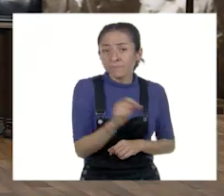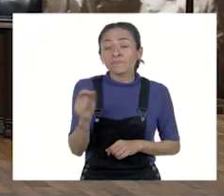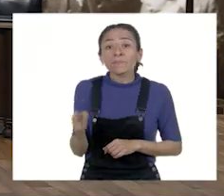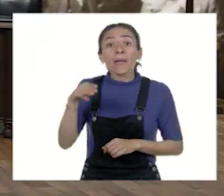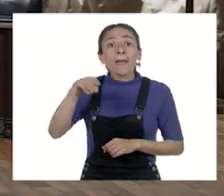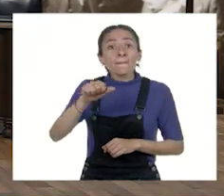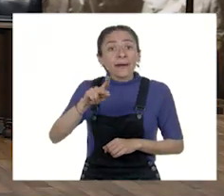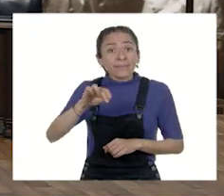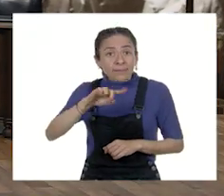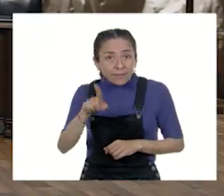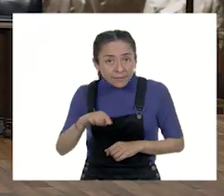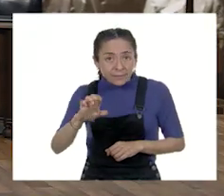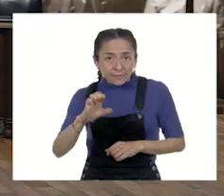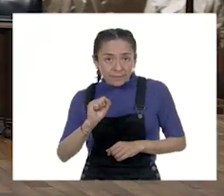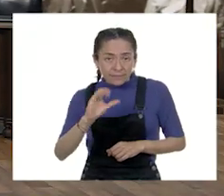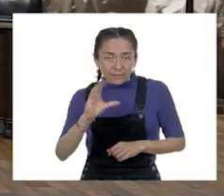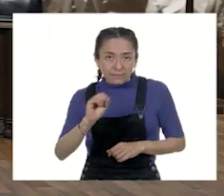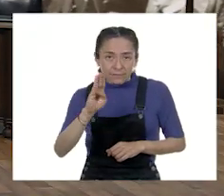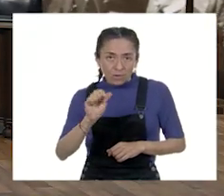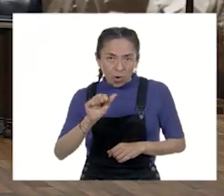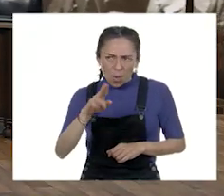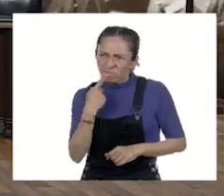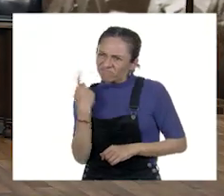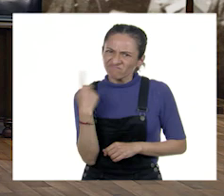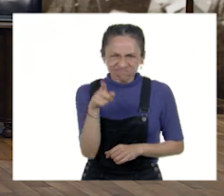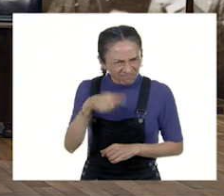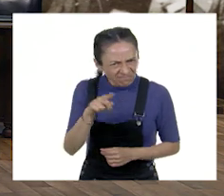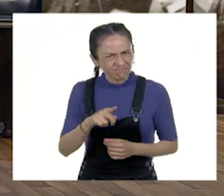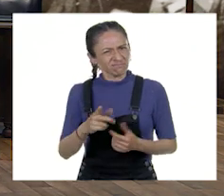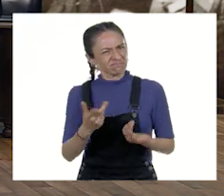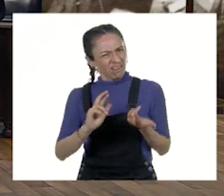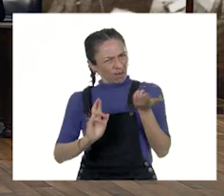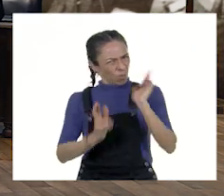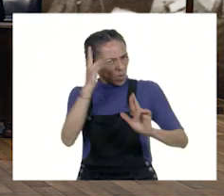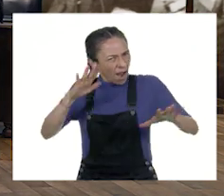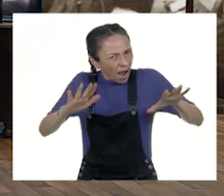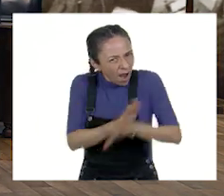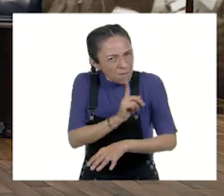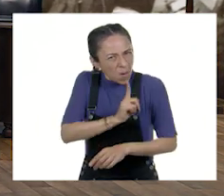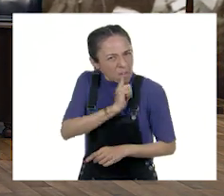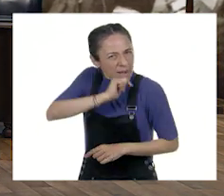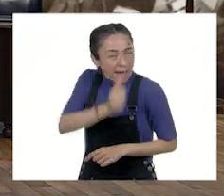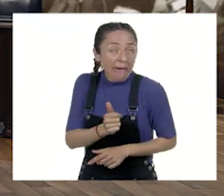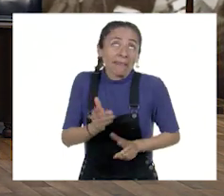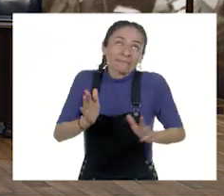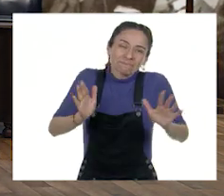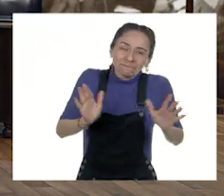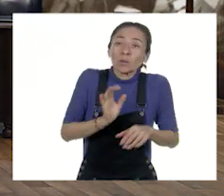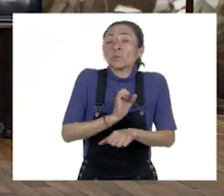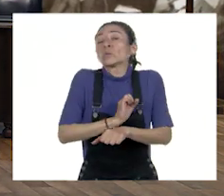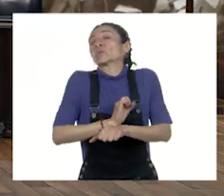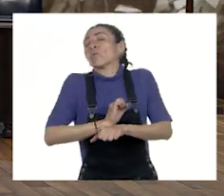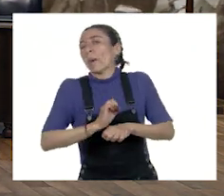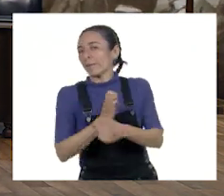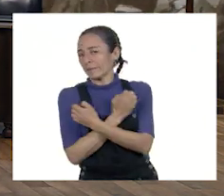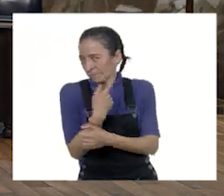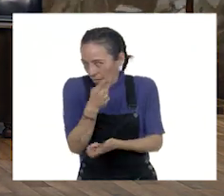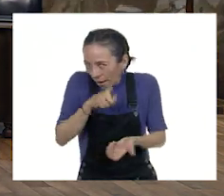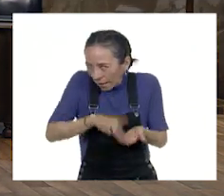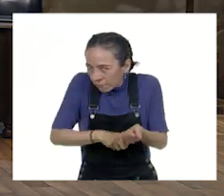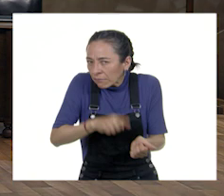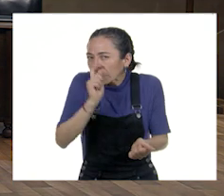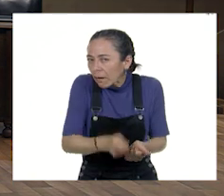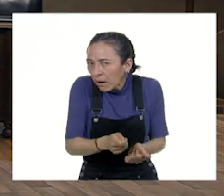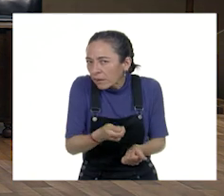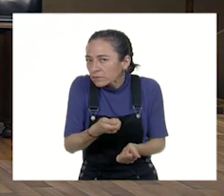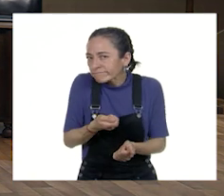acusara de poco revolucionarios, por decirlo de una manera elegante, porque en realidad les estaba diciendo bola de traidores, de